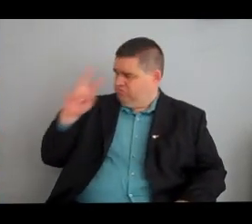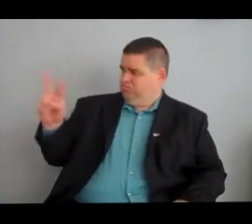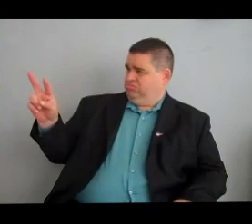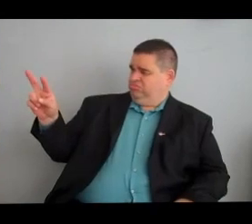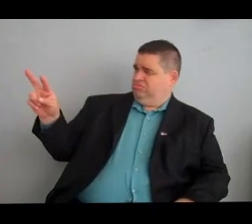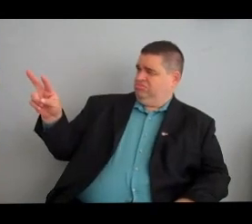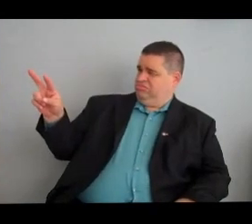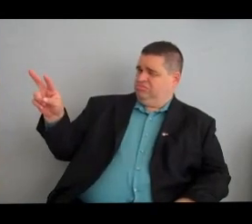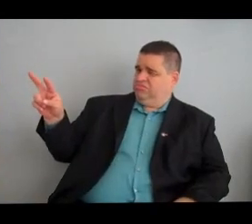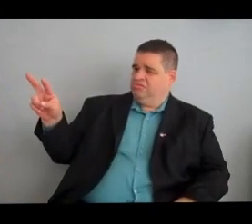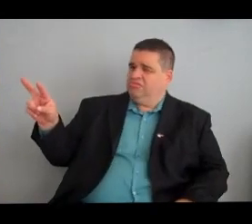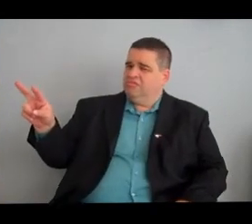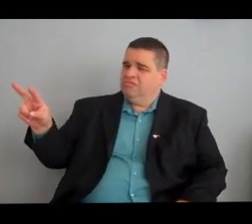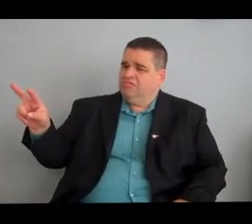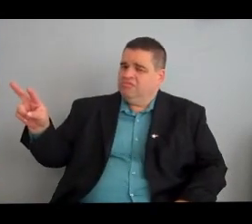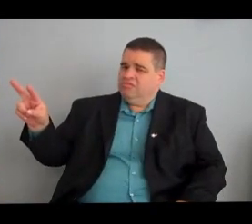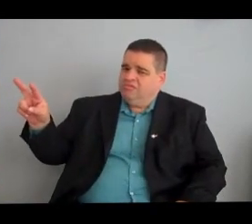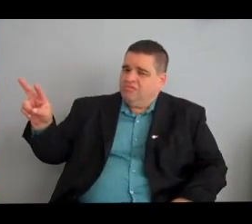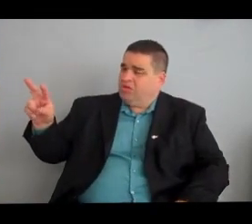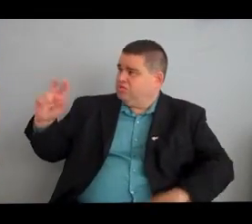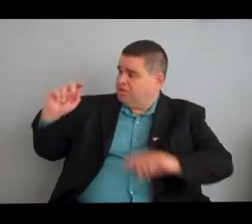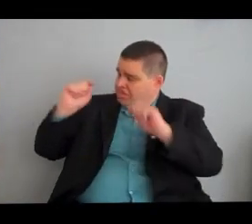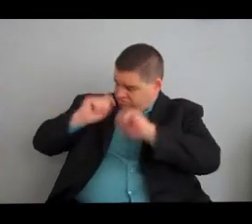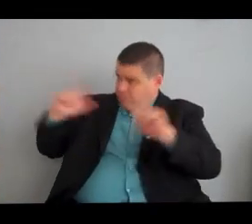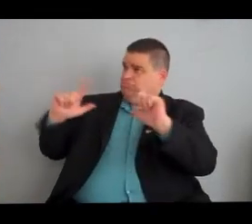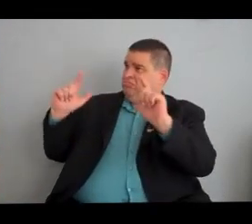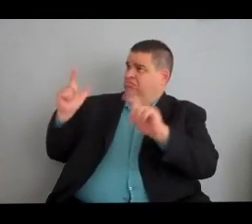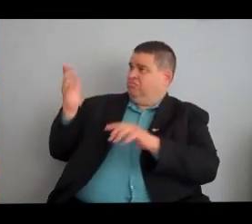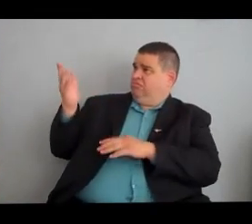Una sorpresa encontré.